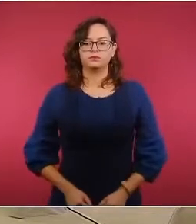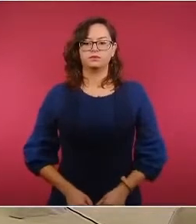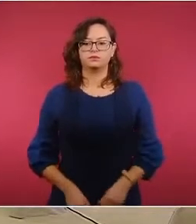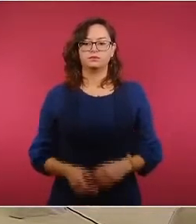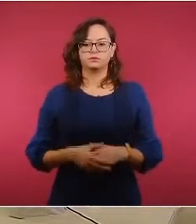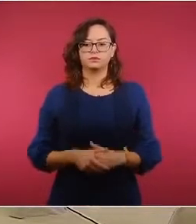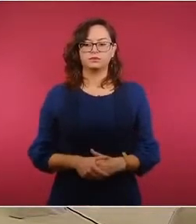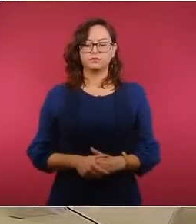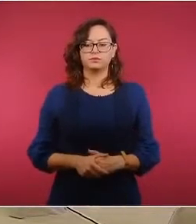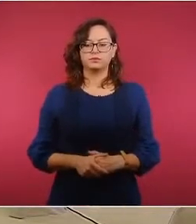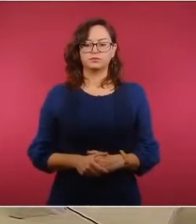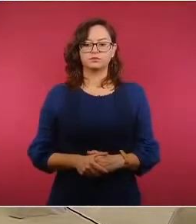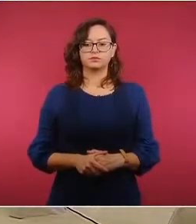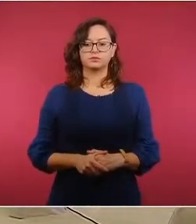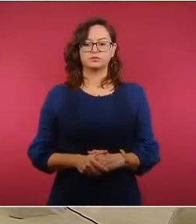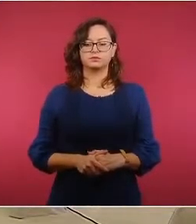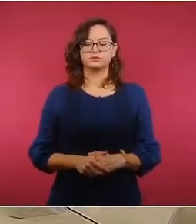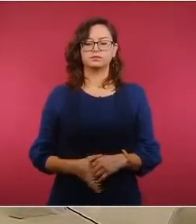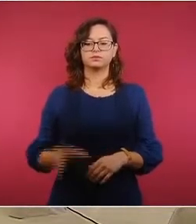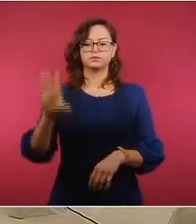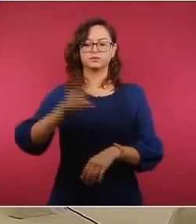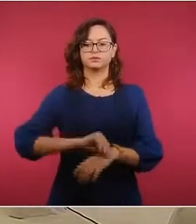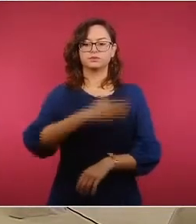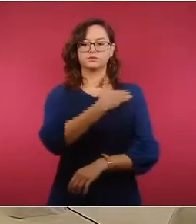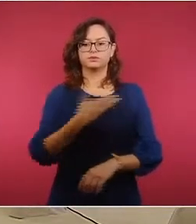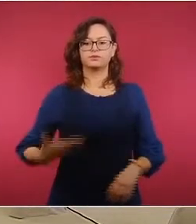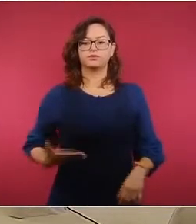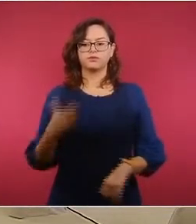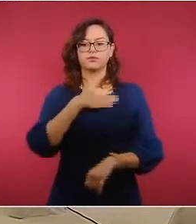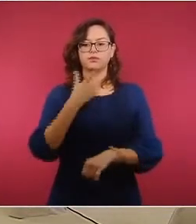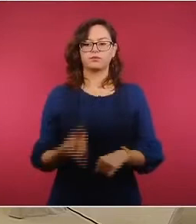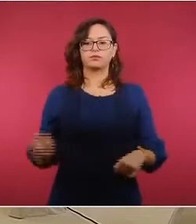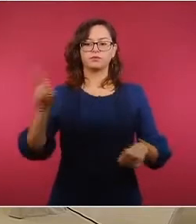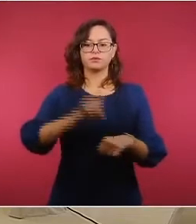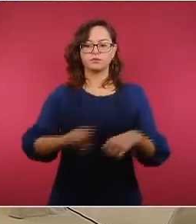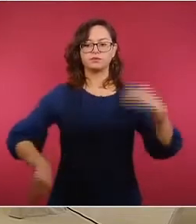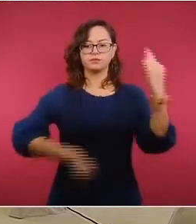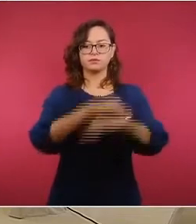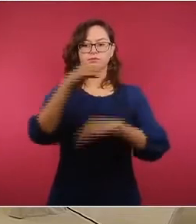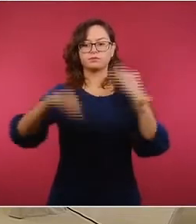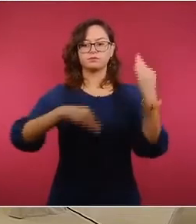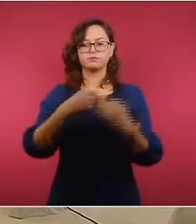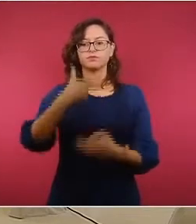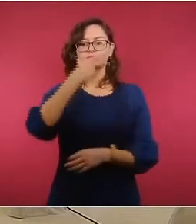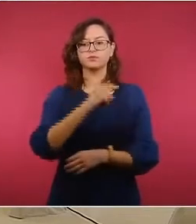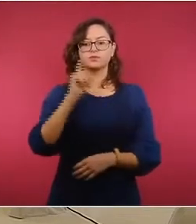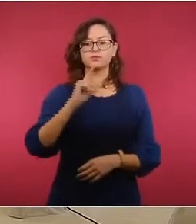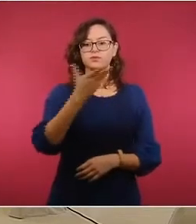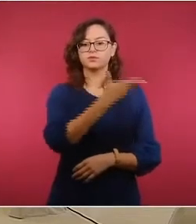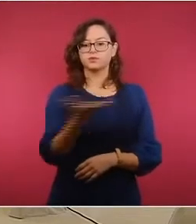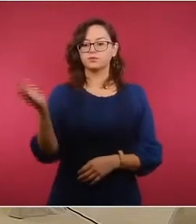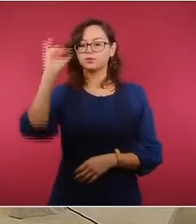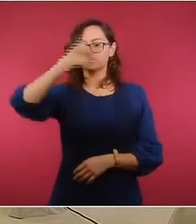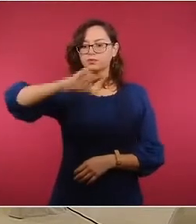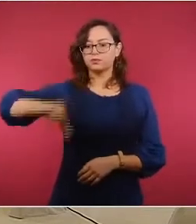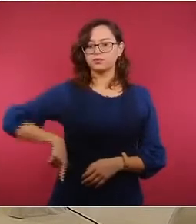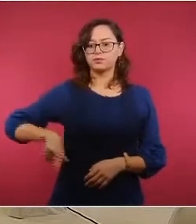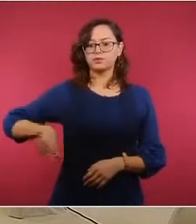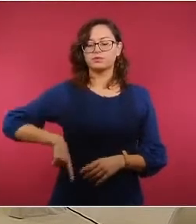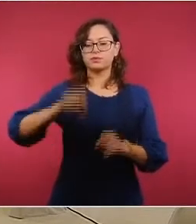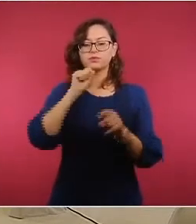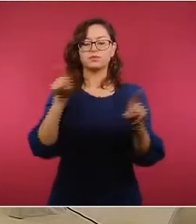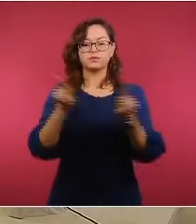Con su permiso, señor presidente, muy buenos días a todos y a todas, integrantes del gabinete, jefa de gobierno,